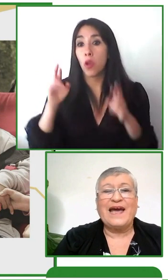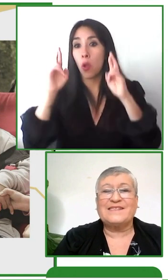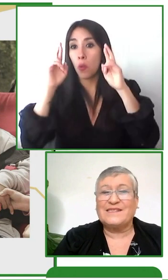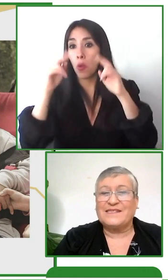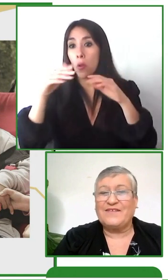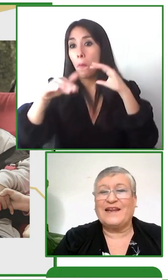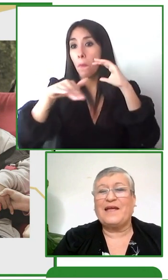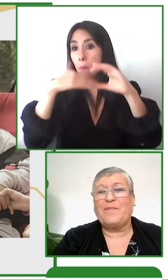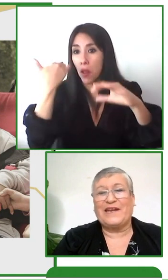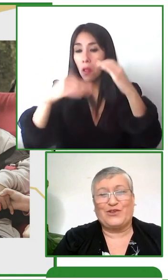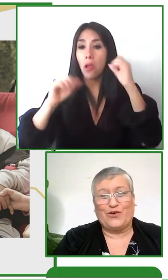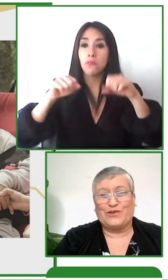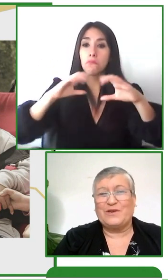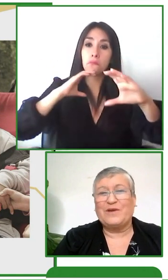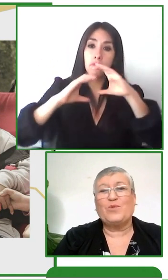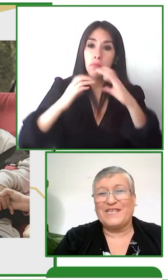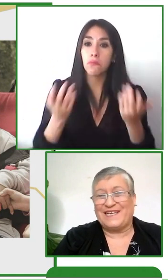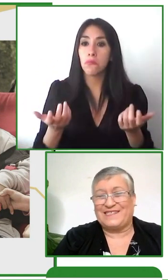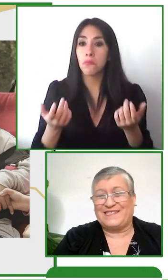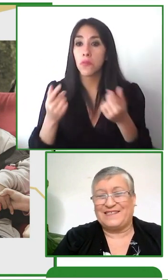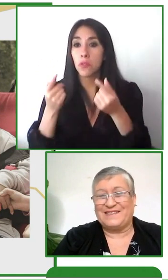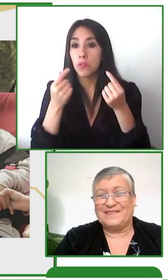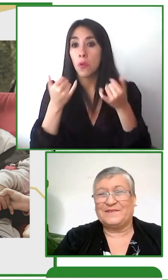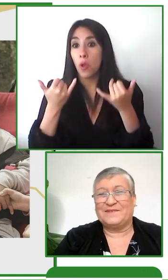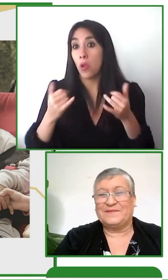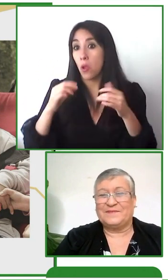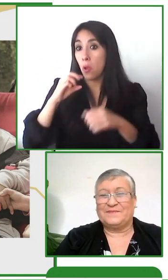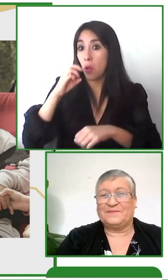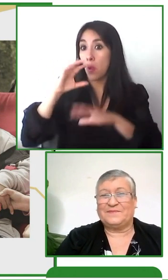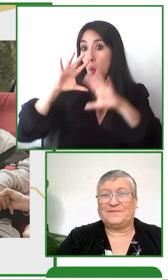lugar accesible para todos. Muchas gracias.